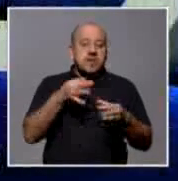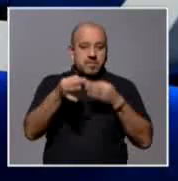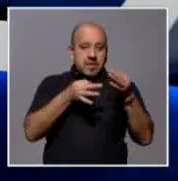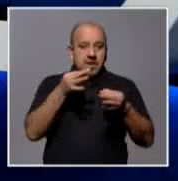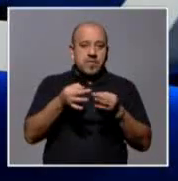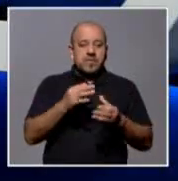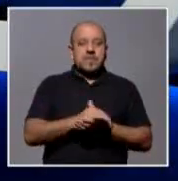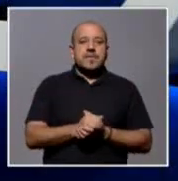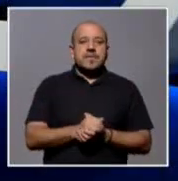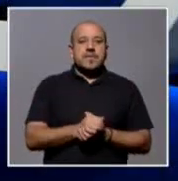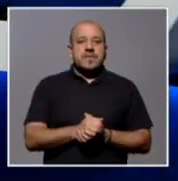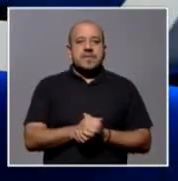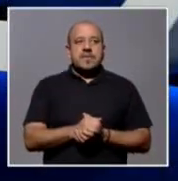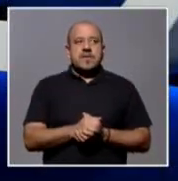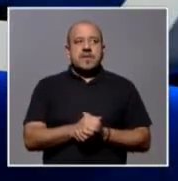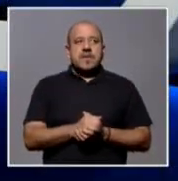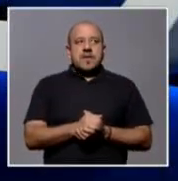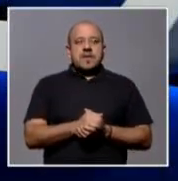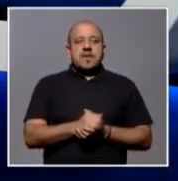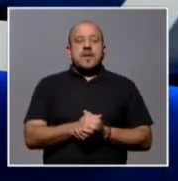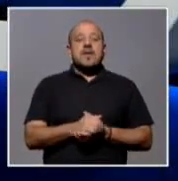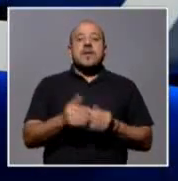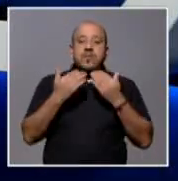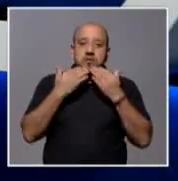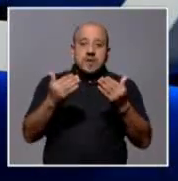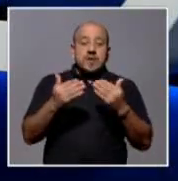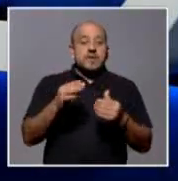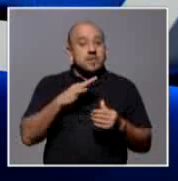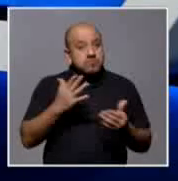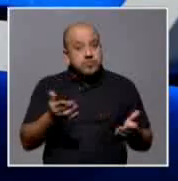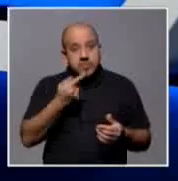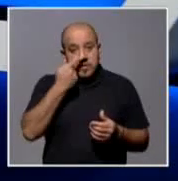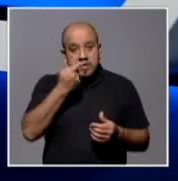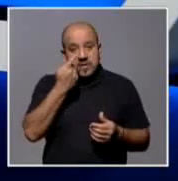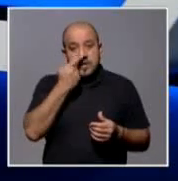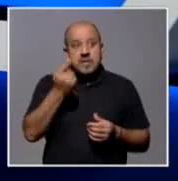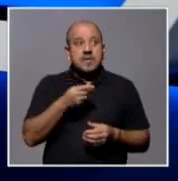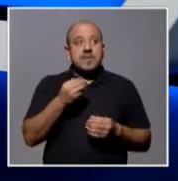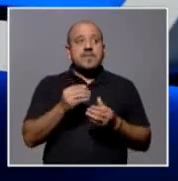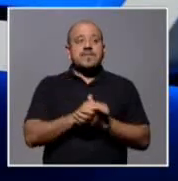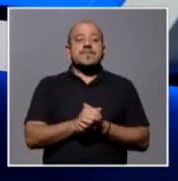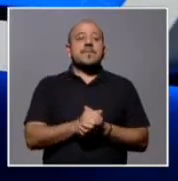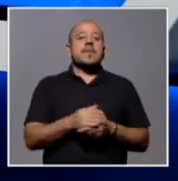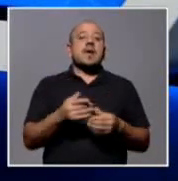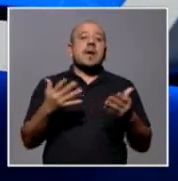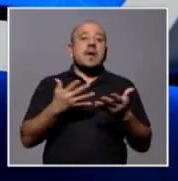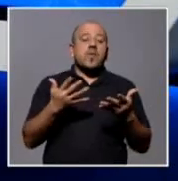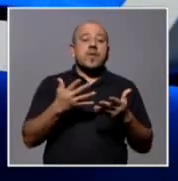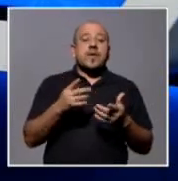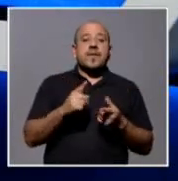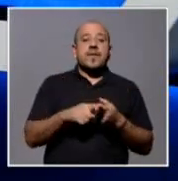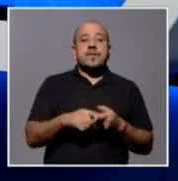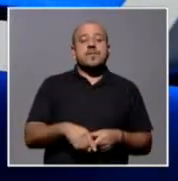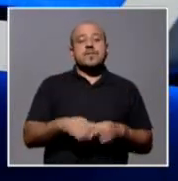para todo público. Buenísimo, muchas gracias, me da mucha curiosidad y calculo que a la mayoría de ustedes también. Y ahora nos